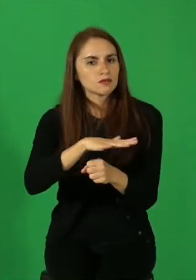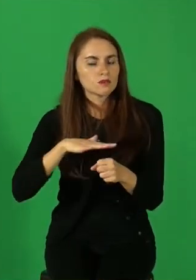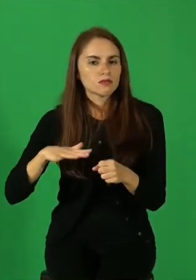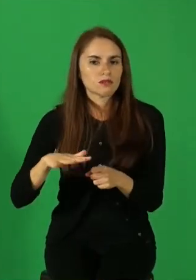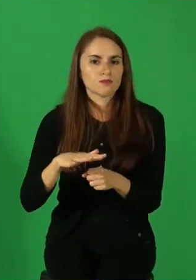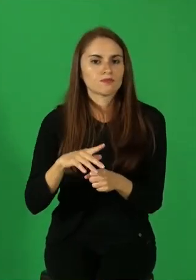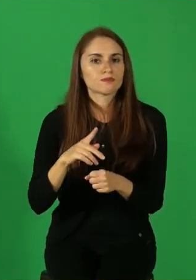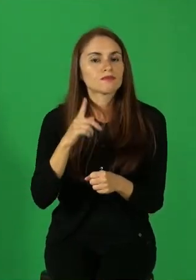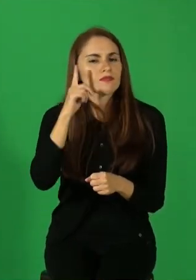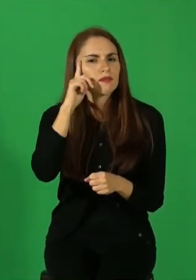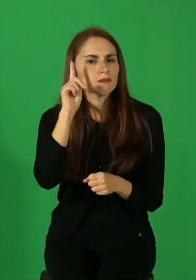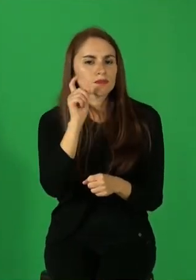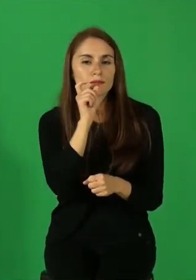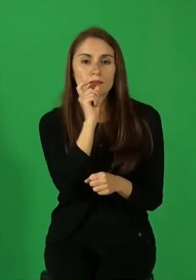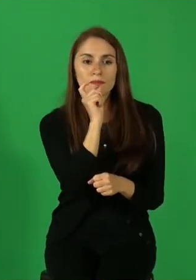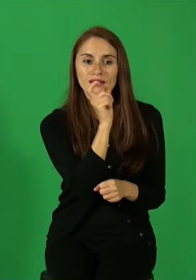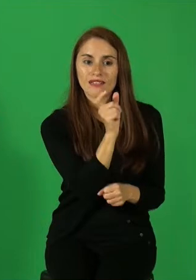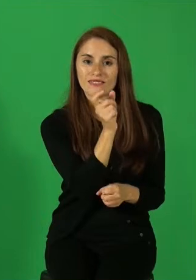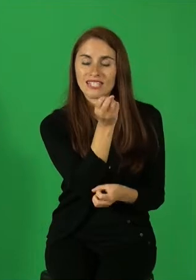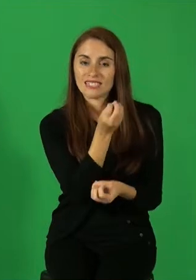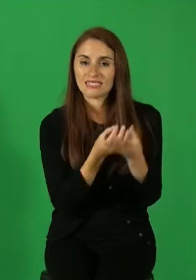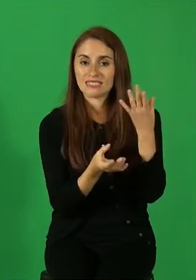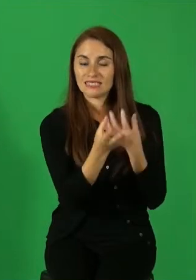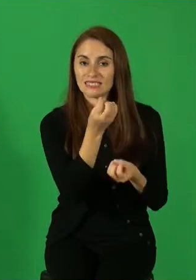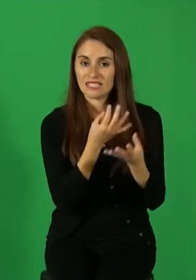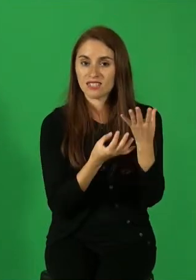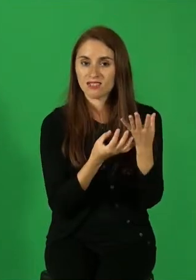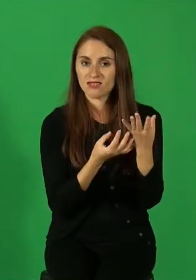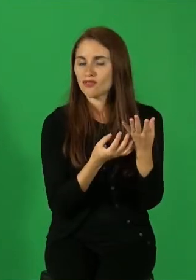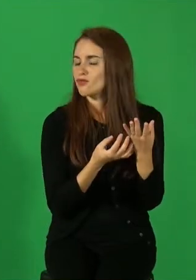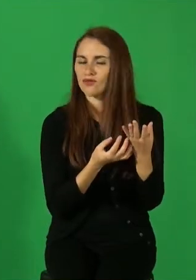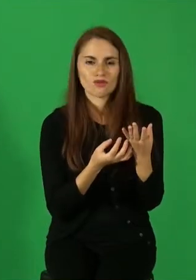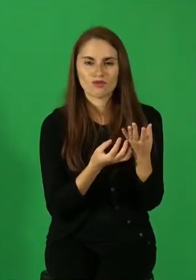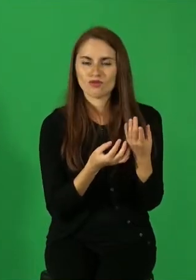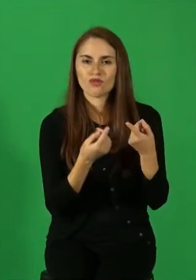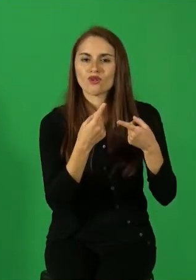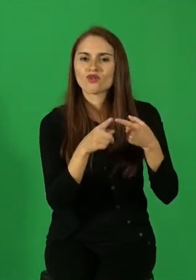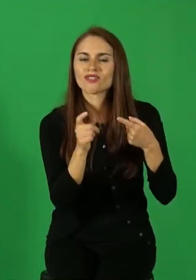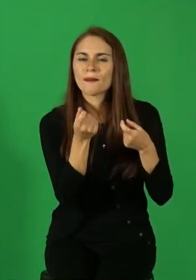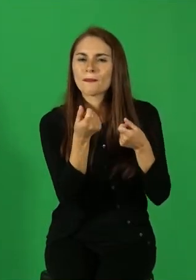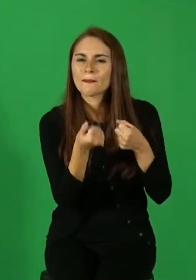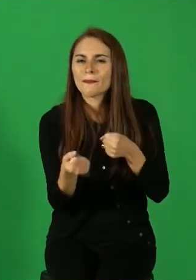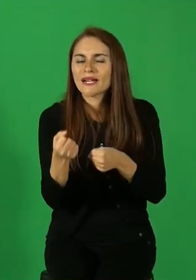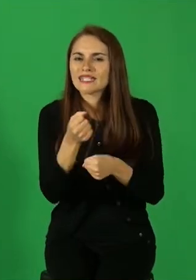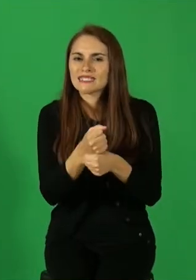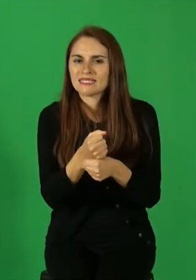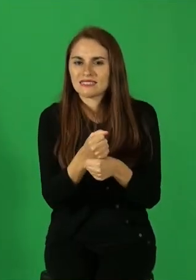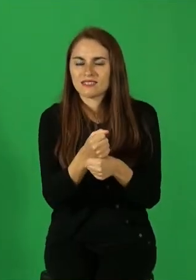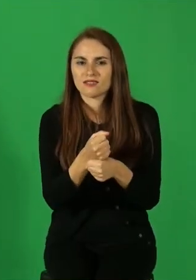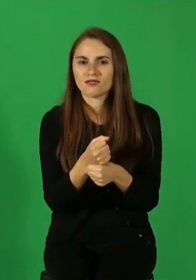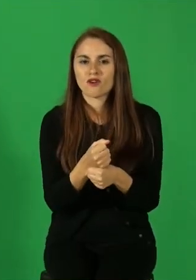no utilizamos la palabra incendio, sino que utilizamos una parecida, como es fuego y